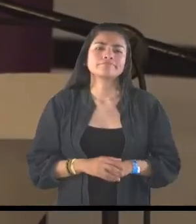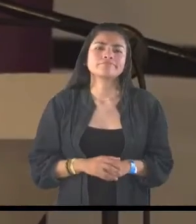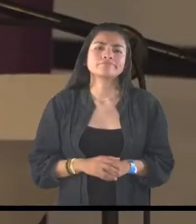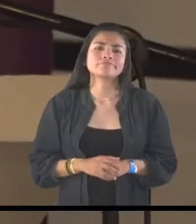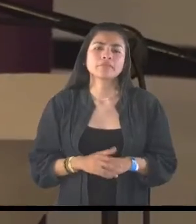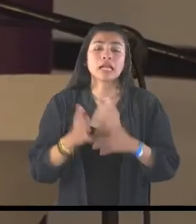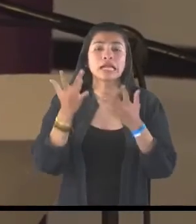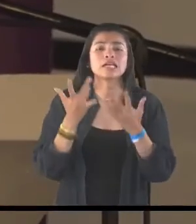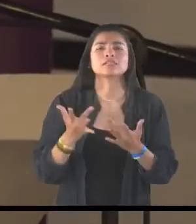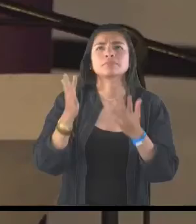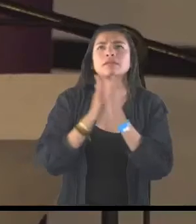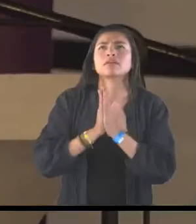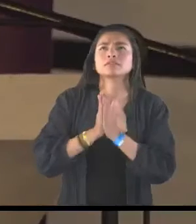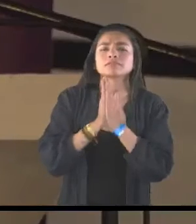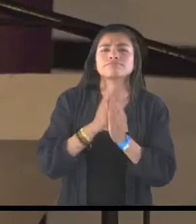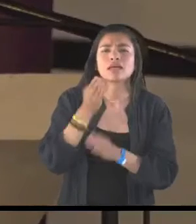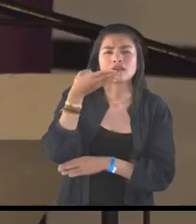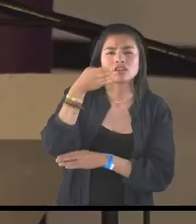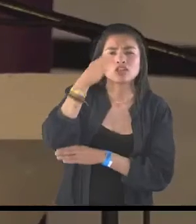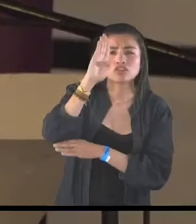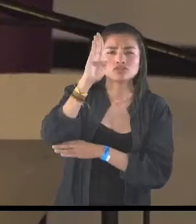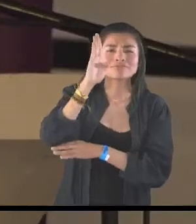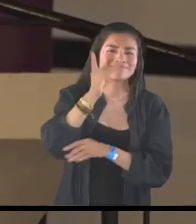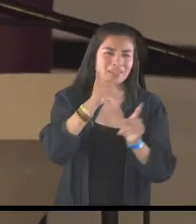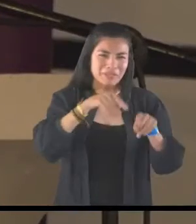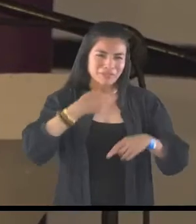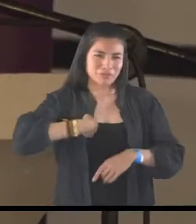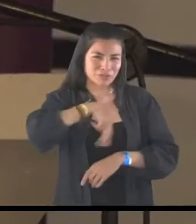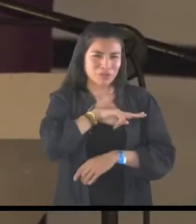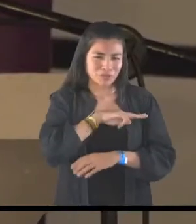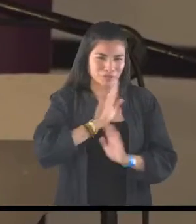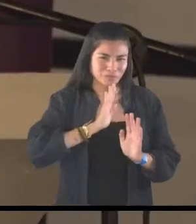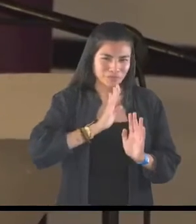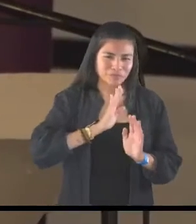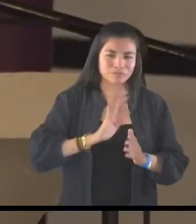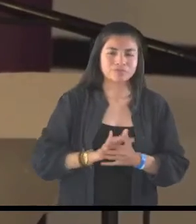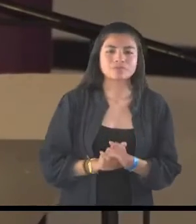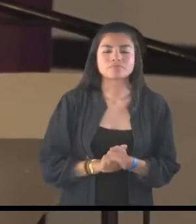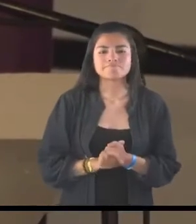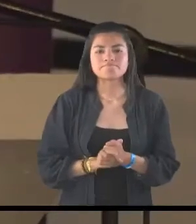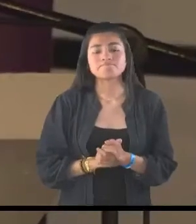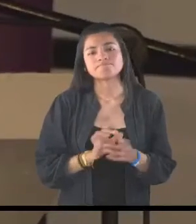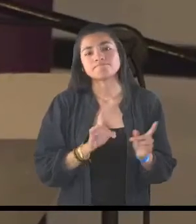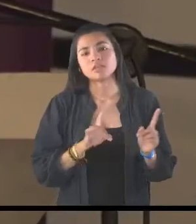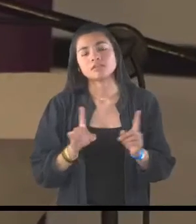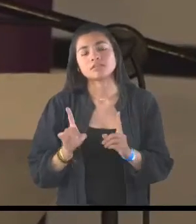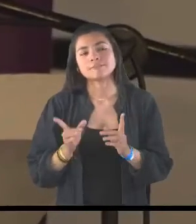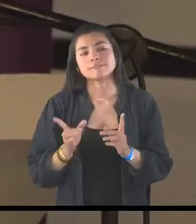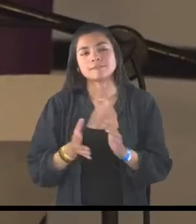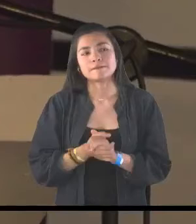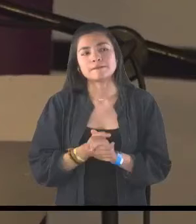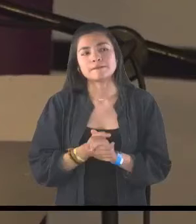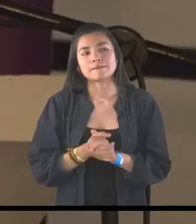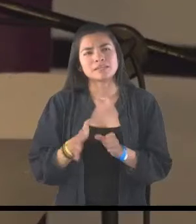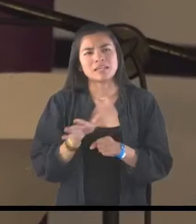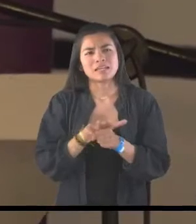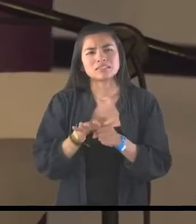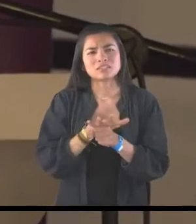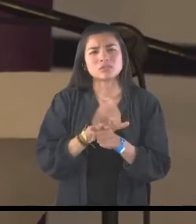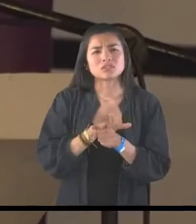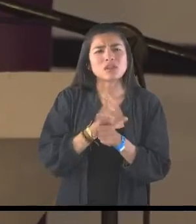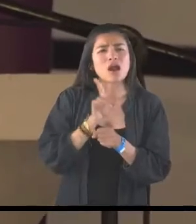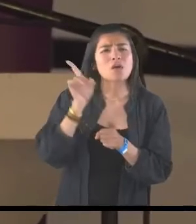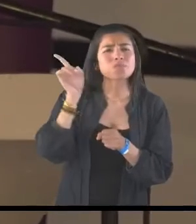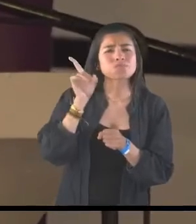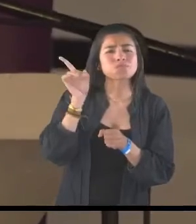mucha esperanza en Dios y en nosotros mismos. Pero la situación que está allí en Maguipayán,